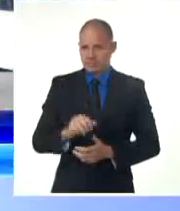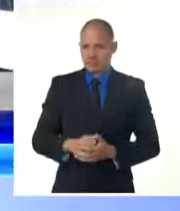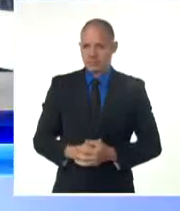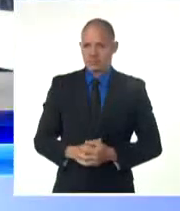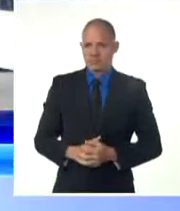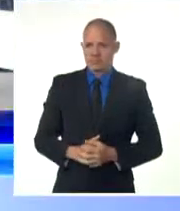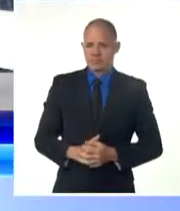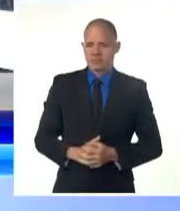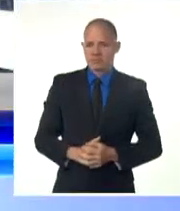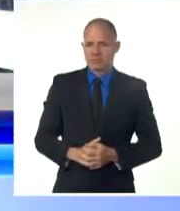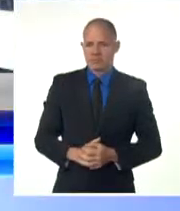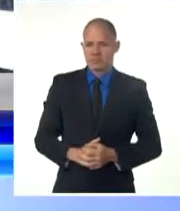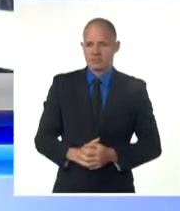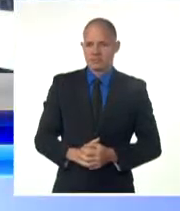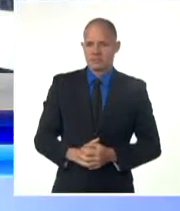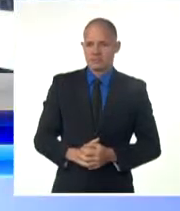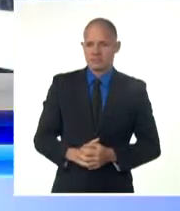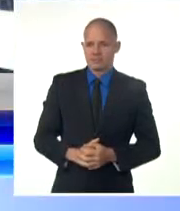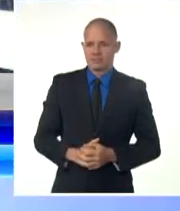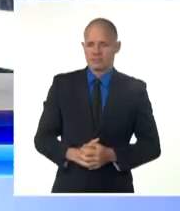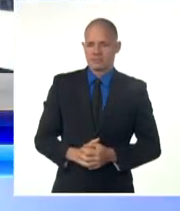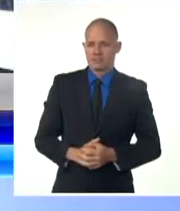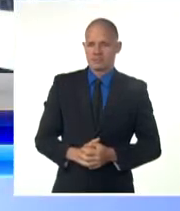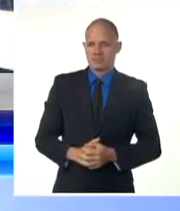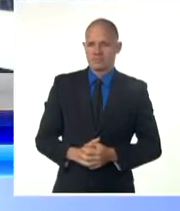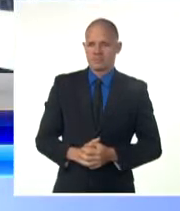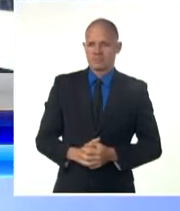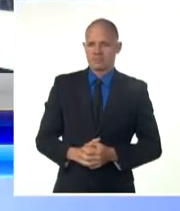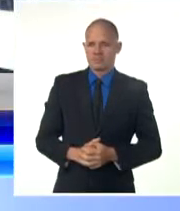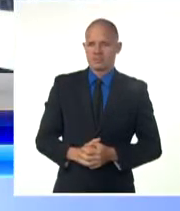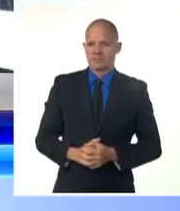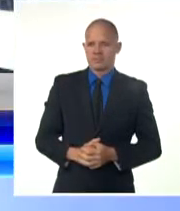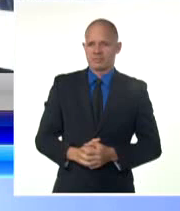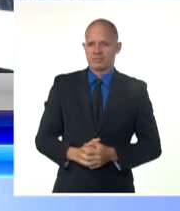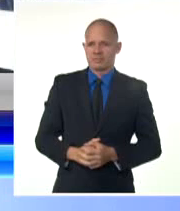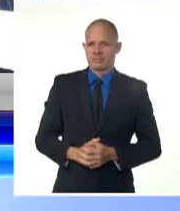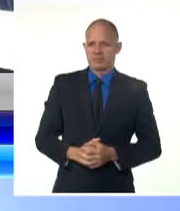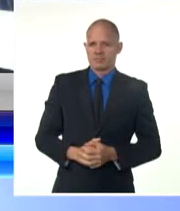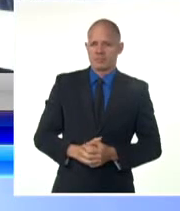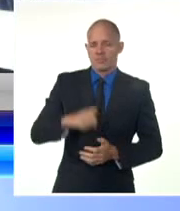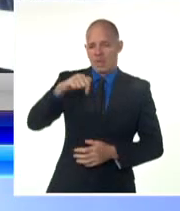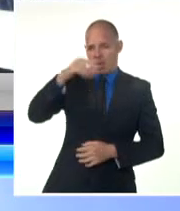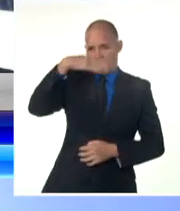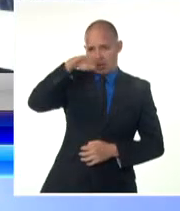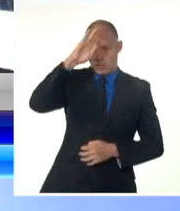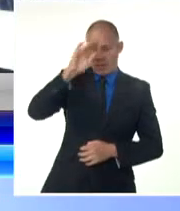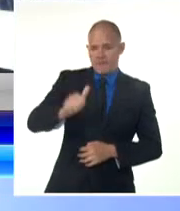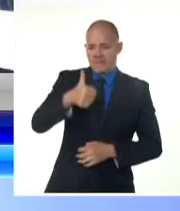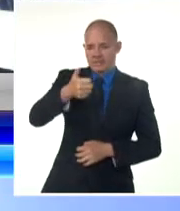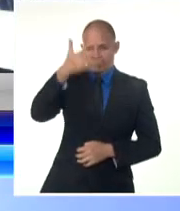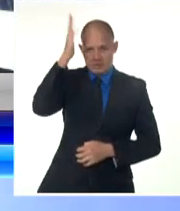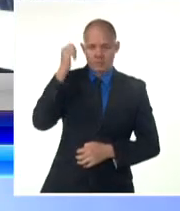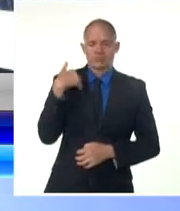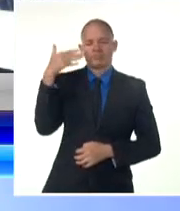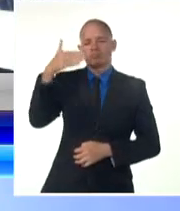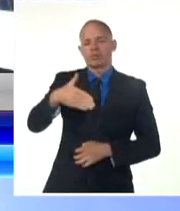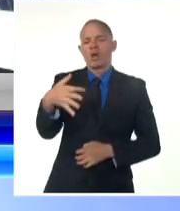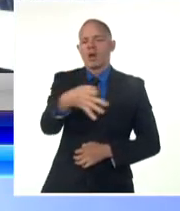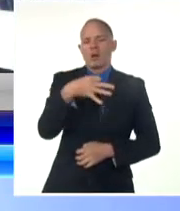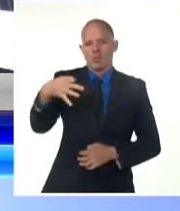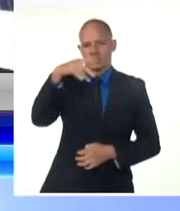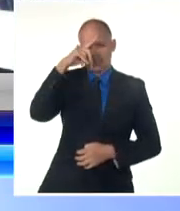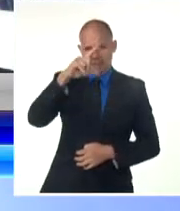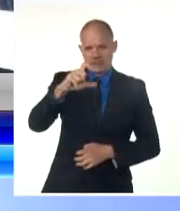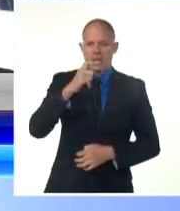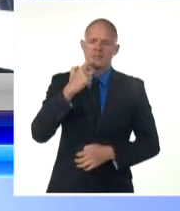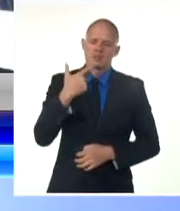El primer secretario del Comité Central del Partido y presidente de la República, Miguel Díaz-Canel Bermúdez, realiza un recorrido por el municipio de Santa Clara para dialogar